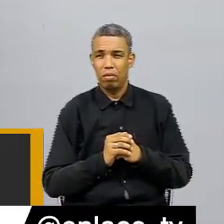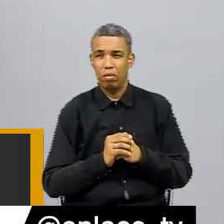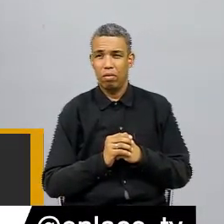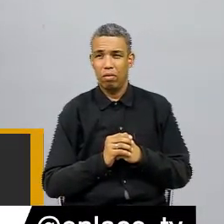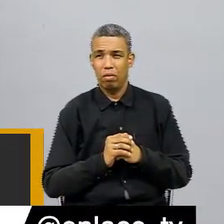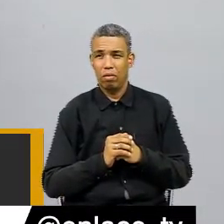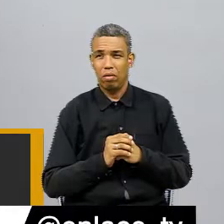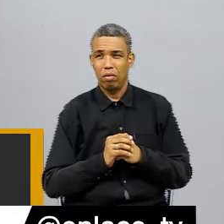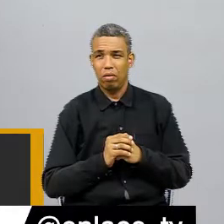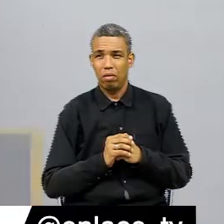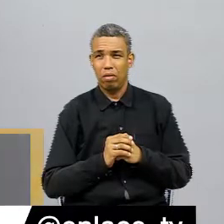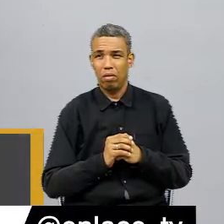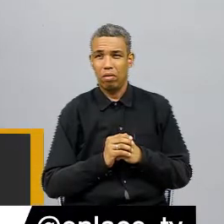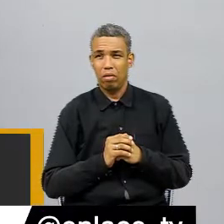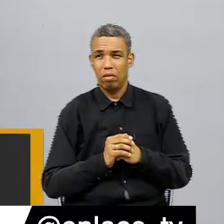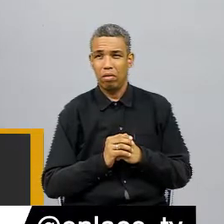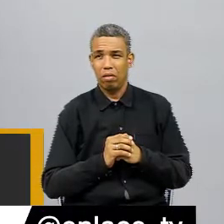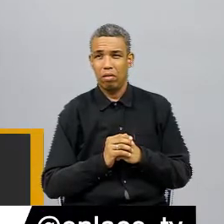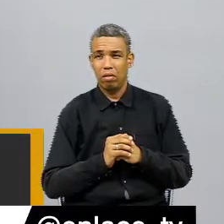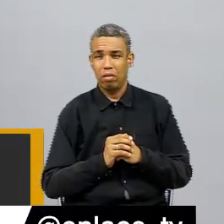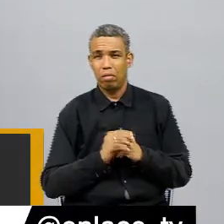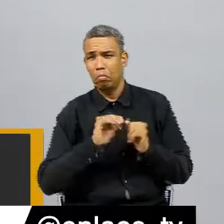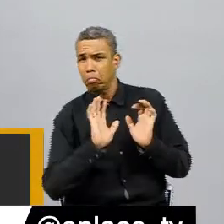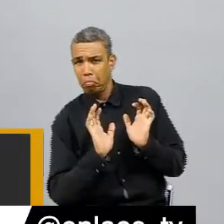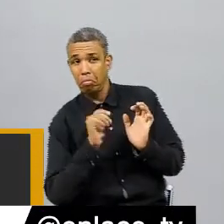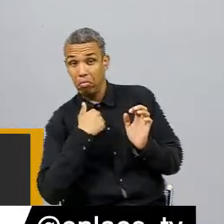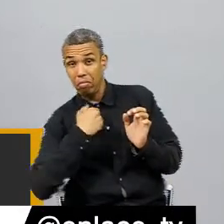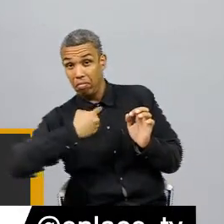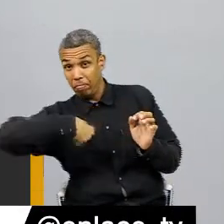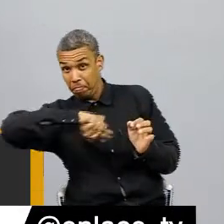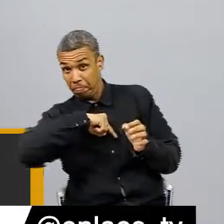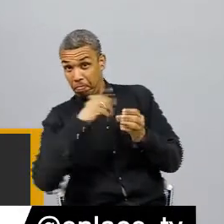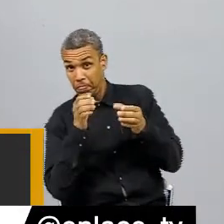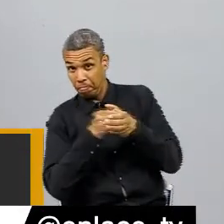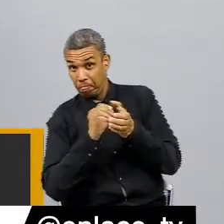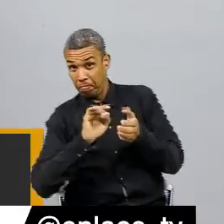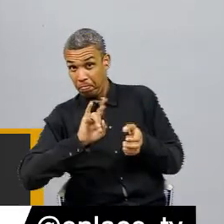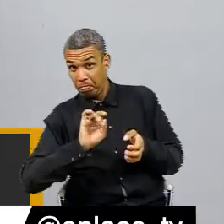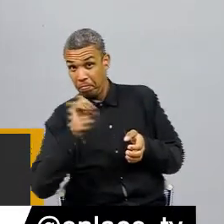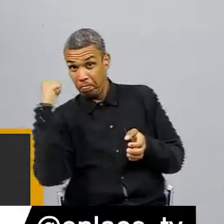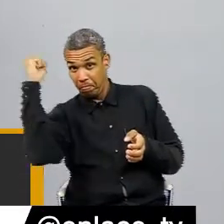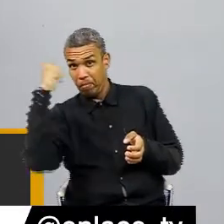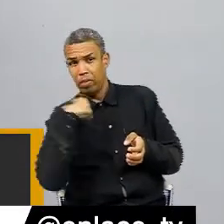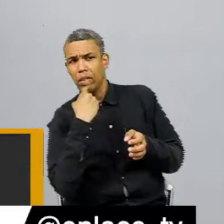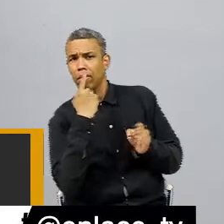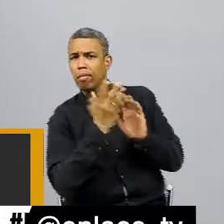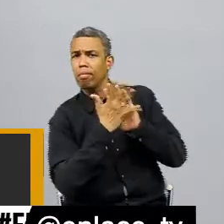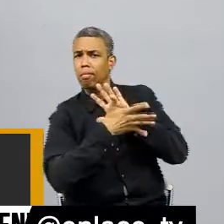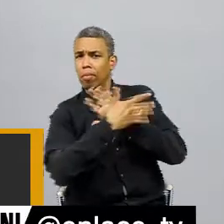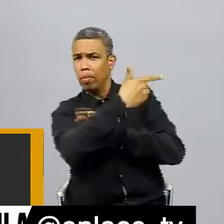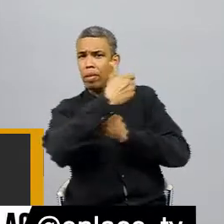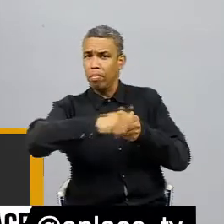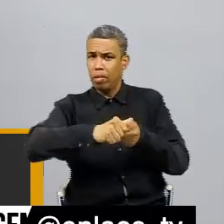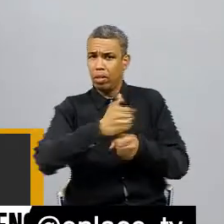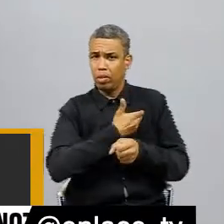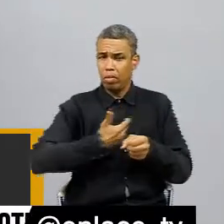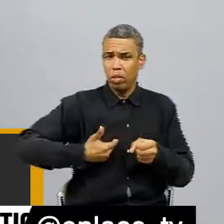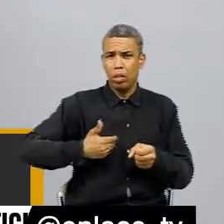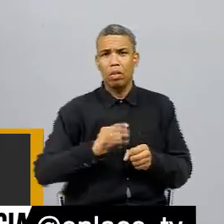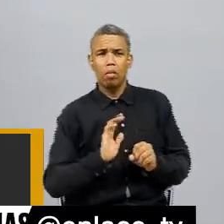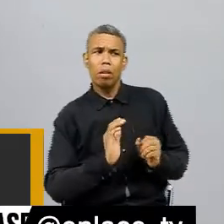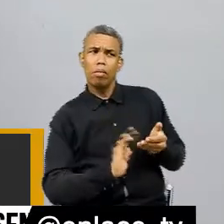40 días vamos a presentar una propuesta con el enfoque preventivo, que es la real intención pues que manifestó ayer el presidente